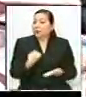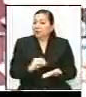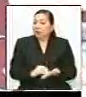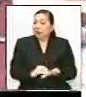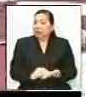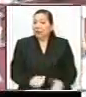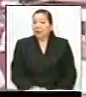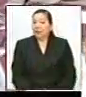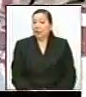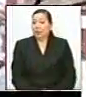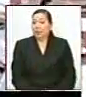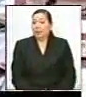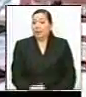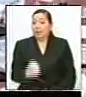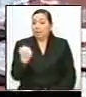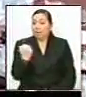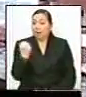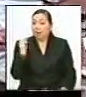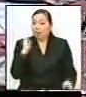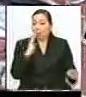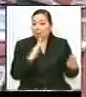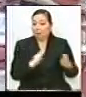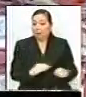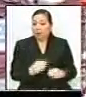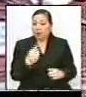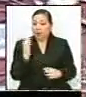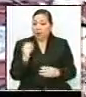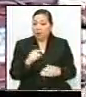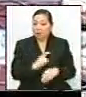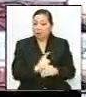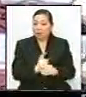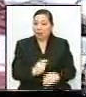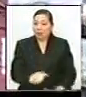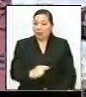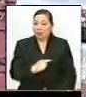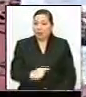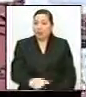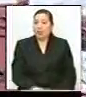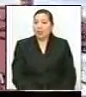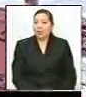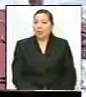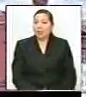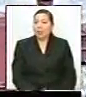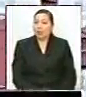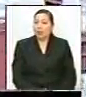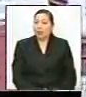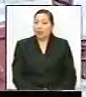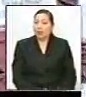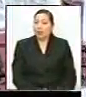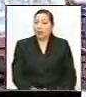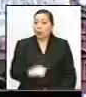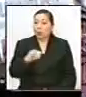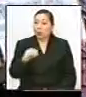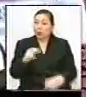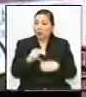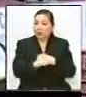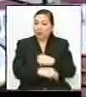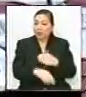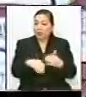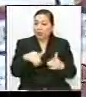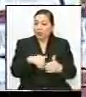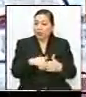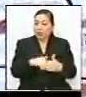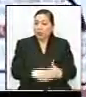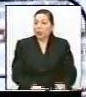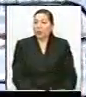presidente, una muy fuerte preocupación que lo expuso hace unos minutos el jefe del jurado, el presidente del Jurado Nacional de Elecciones, en